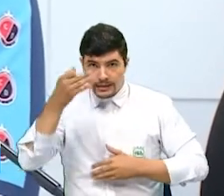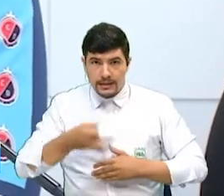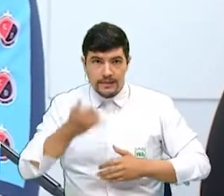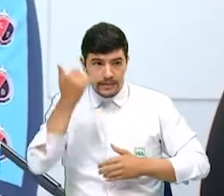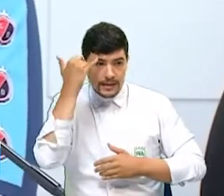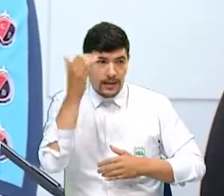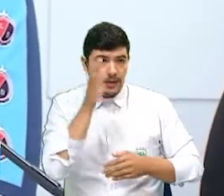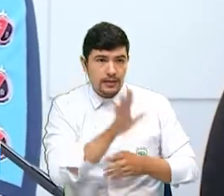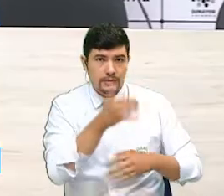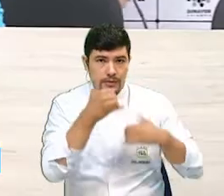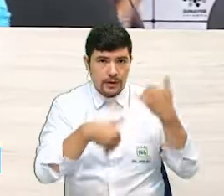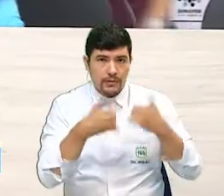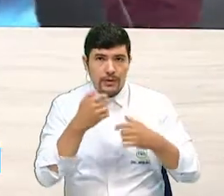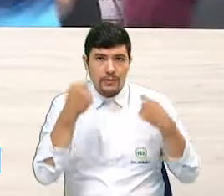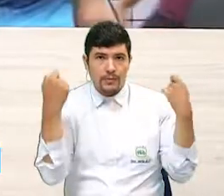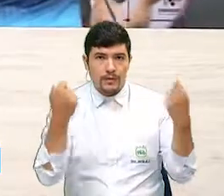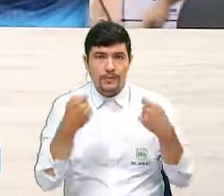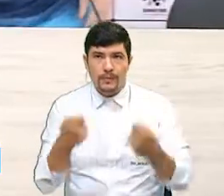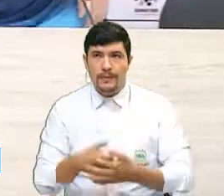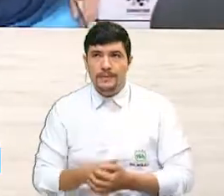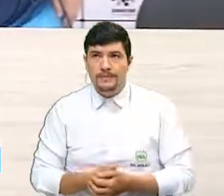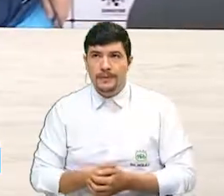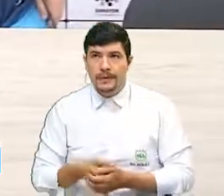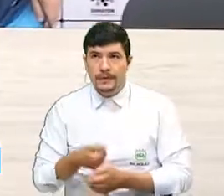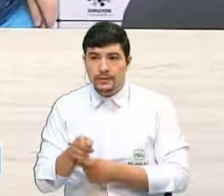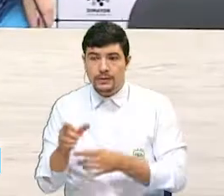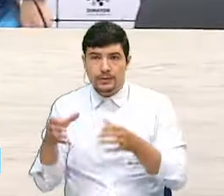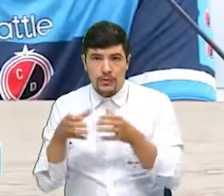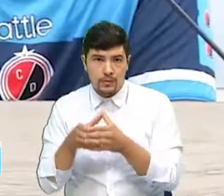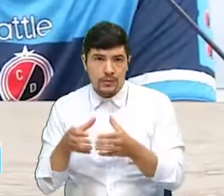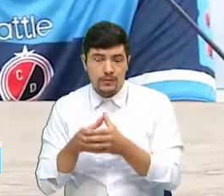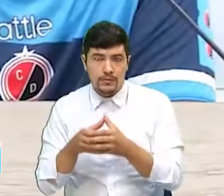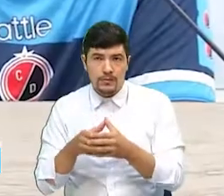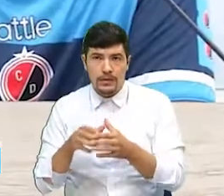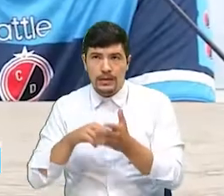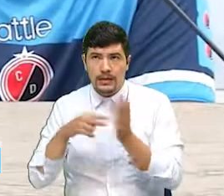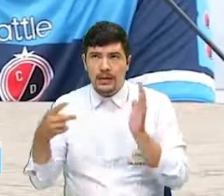vamos a intentar promover. El nuevo cuerpo técnico tendrá su primer examen ante la Equidad.